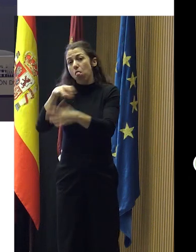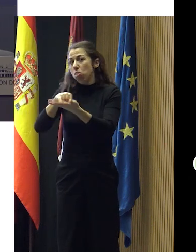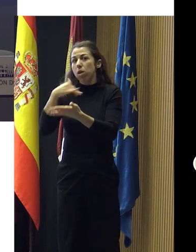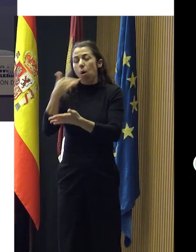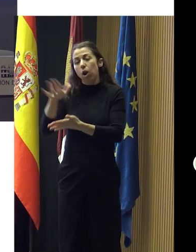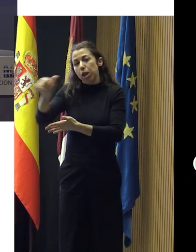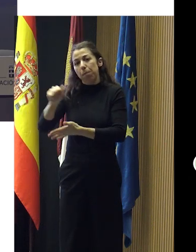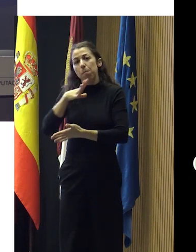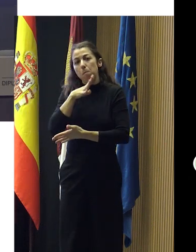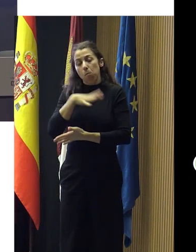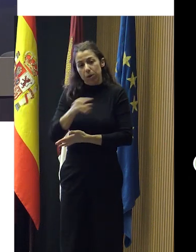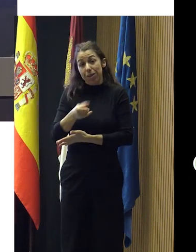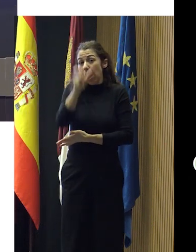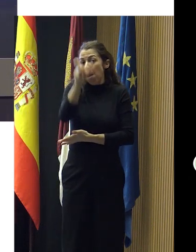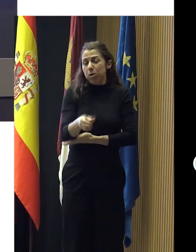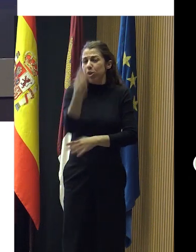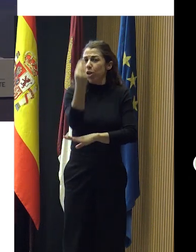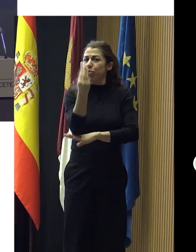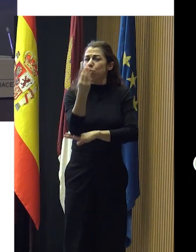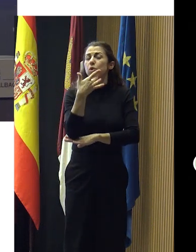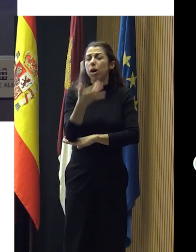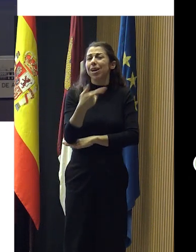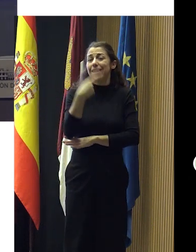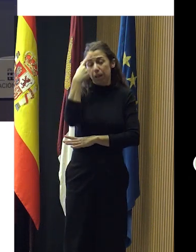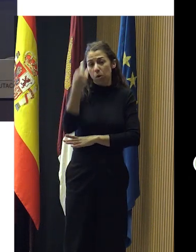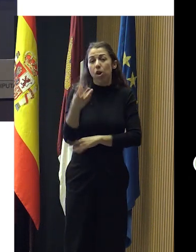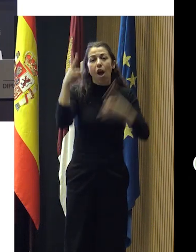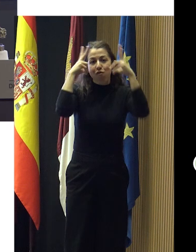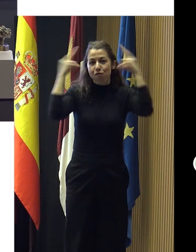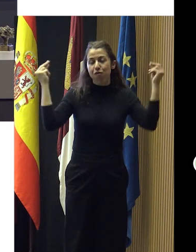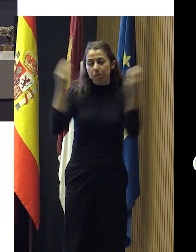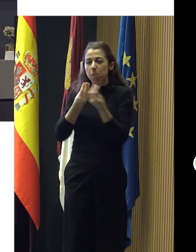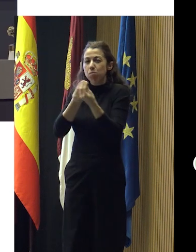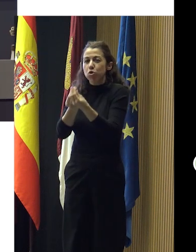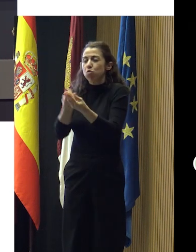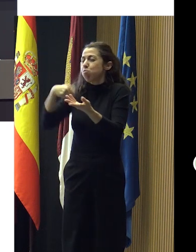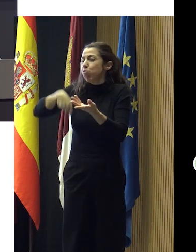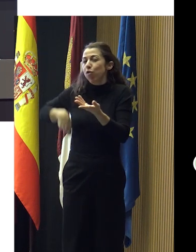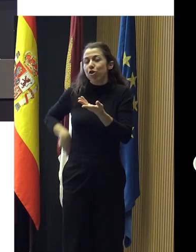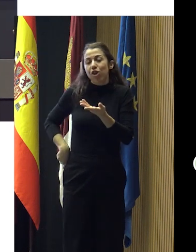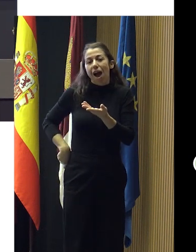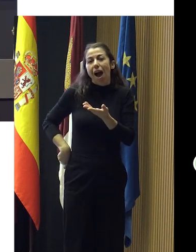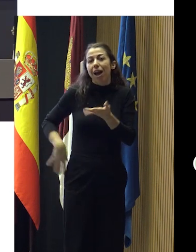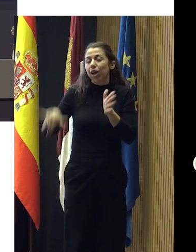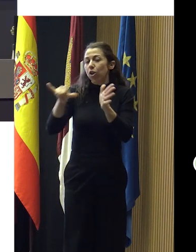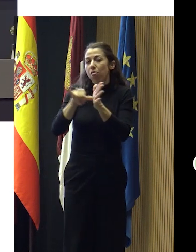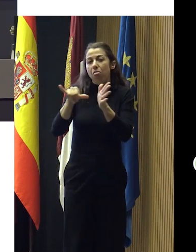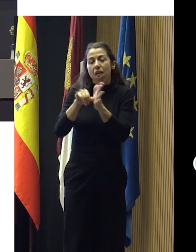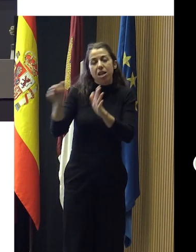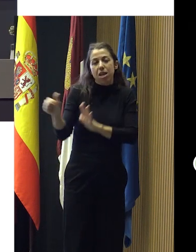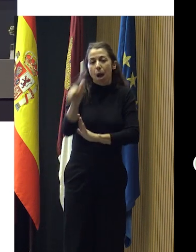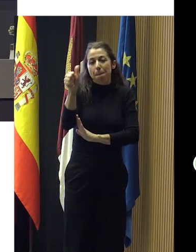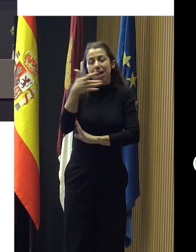duda. Esa persona, por supuesto, creemos que debe ser una enfermera, porque son los profesionales que más cerca están de los pacientes